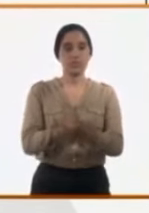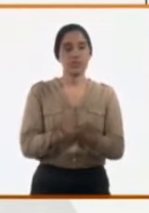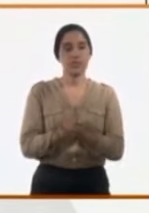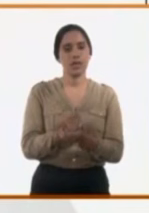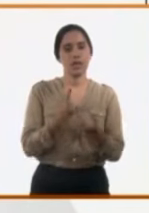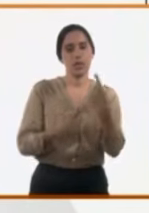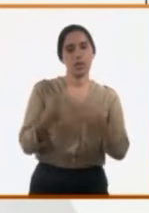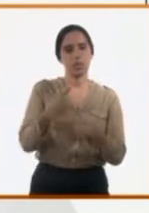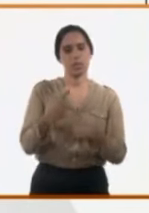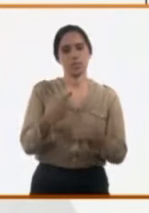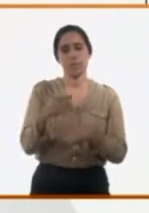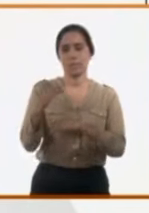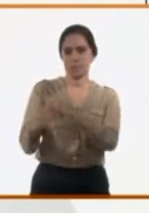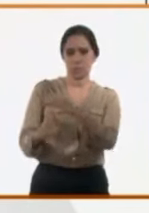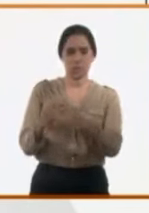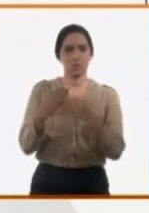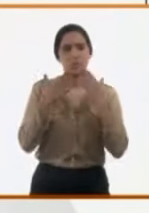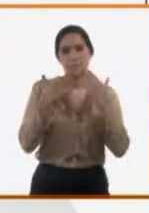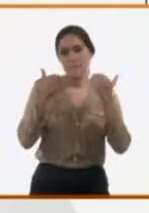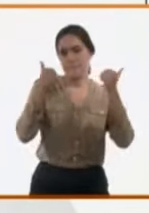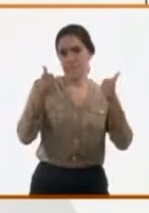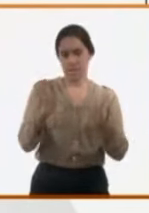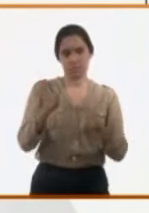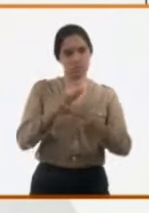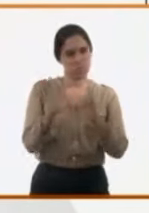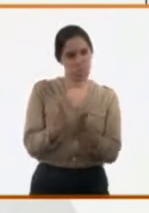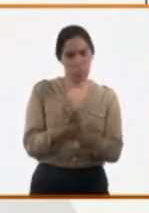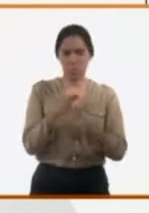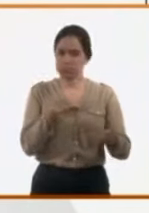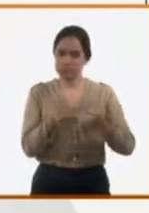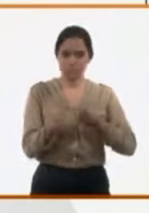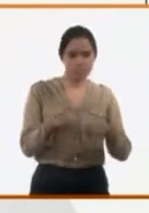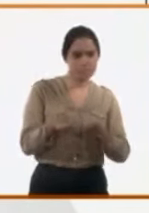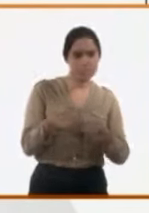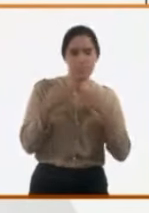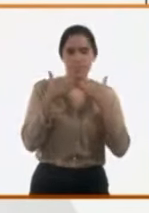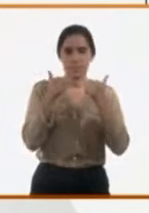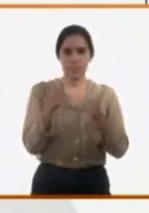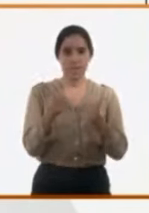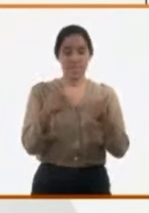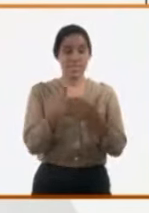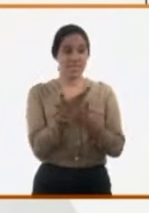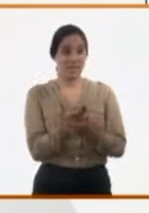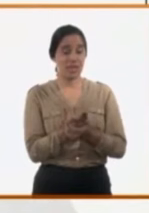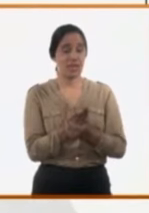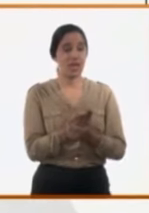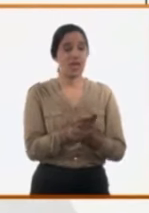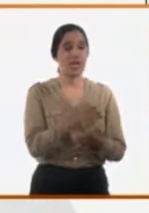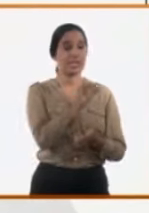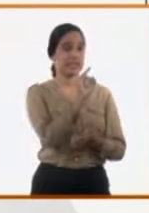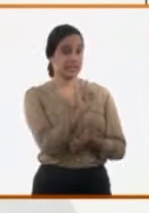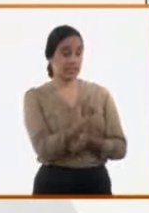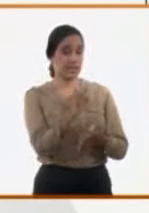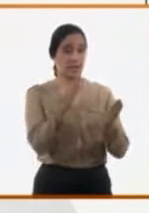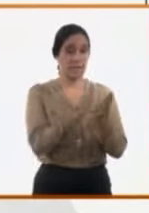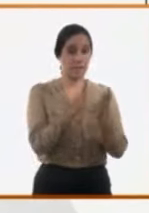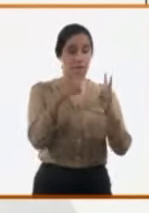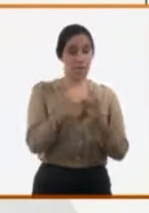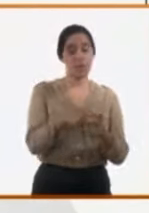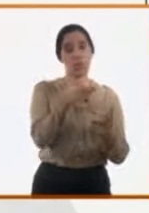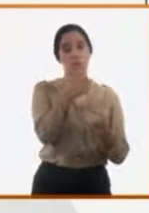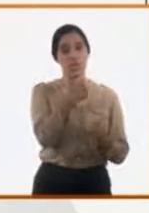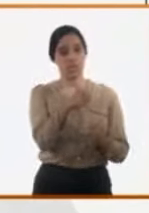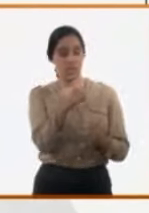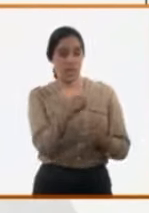manera exitosa está todo preparado y nosotros 7 de mayo 10 de mayo 14 de mayo nosotros confiamos